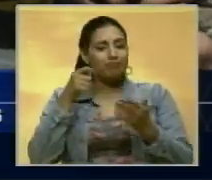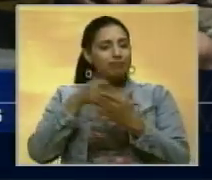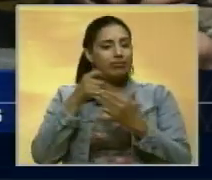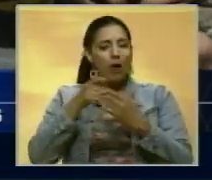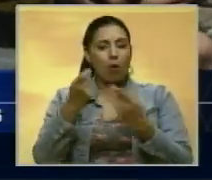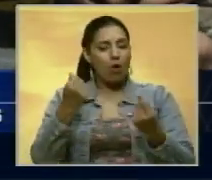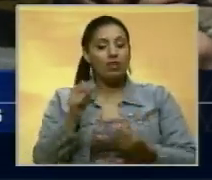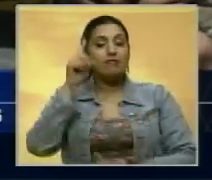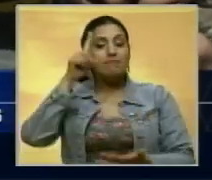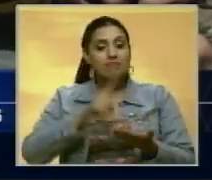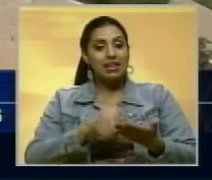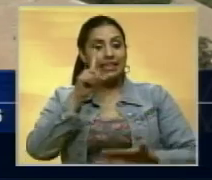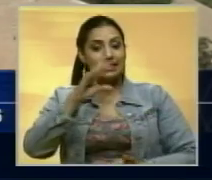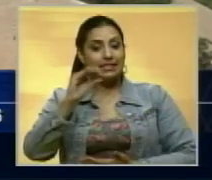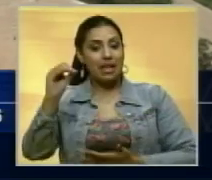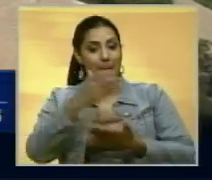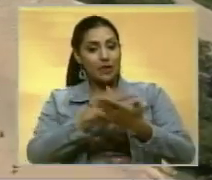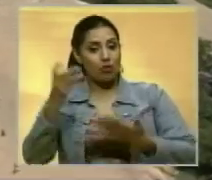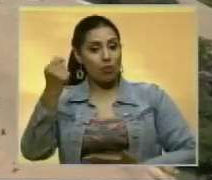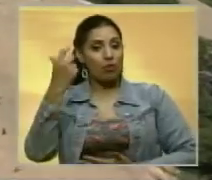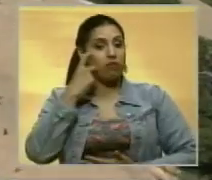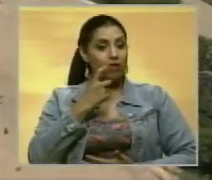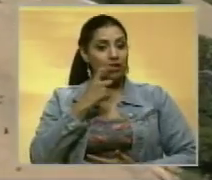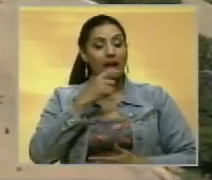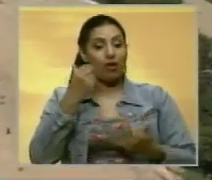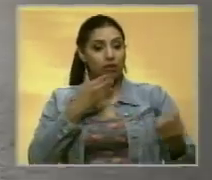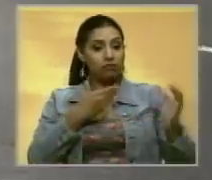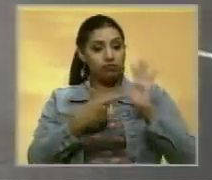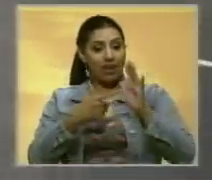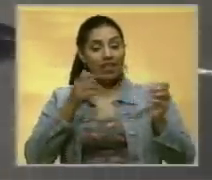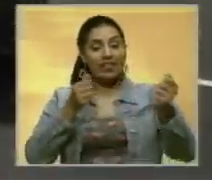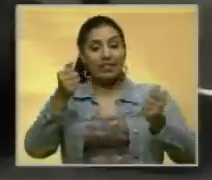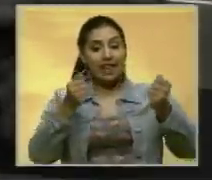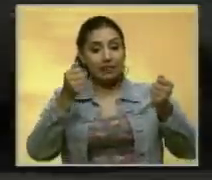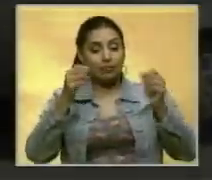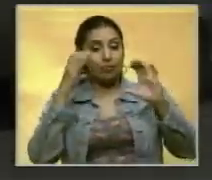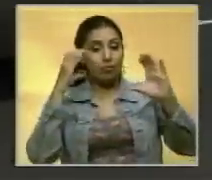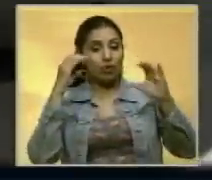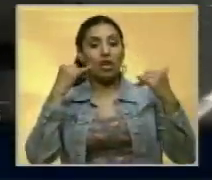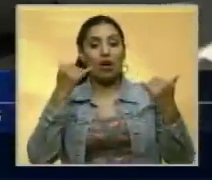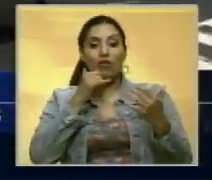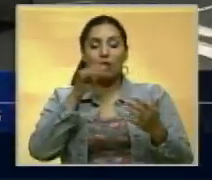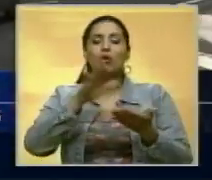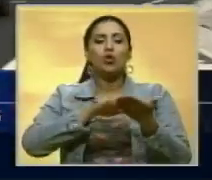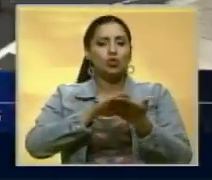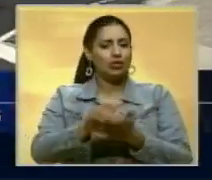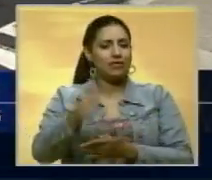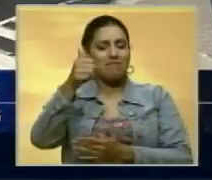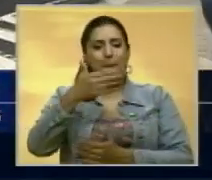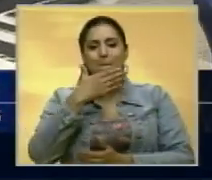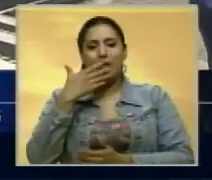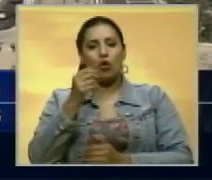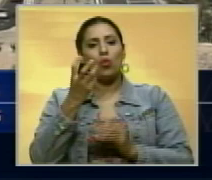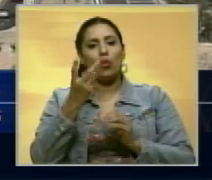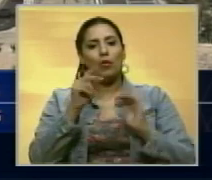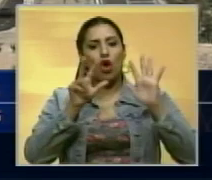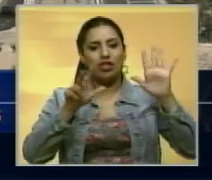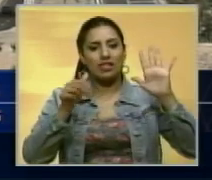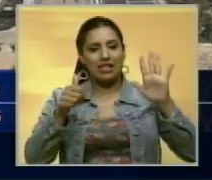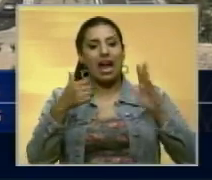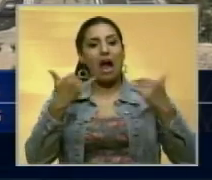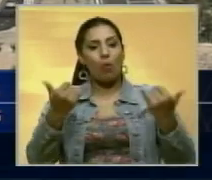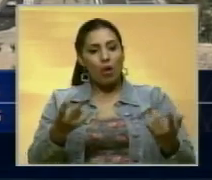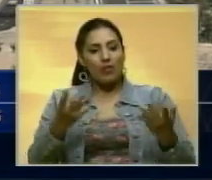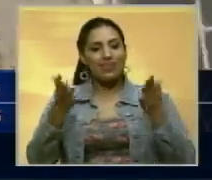de 1.100 millones de bolívares. Indicó el titular de la cartera de transporte que esta es la solución vial número 86 que se pone